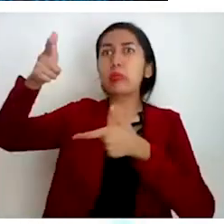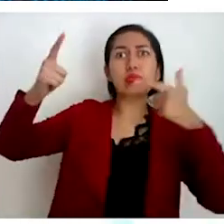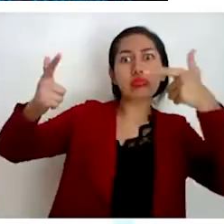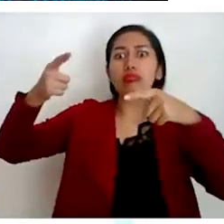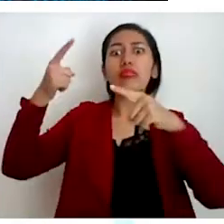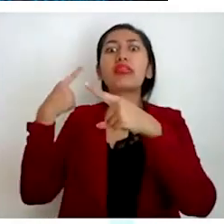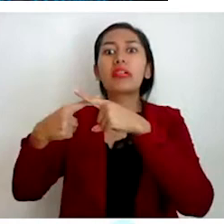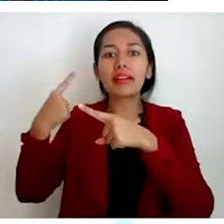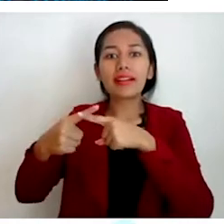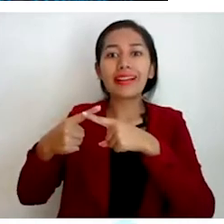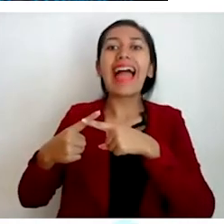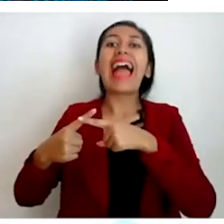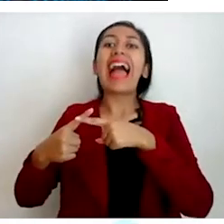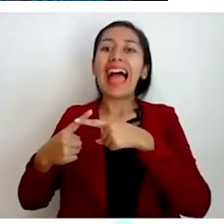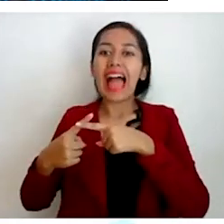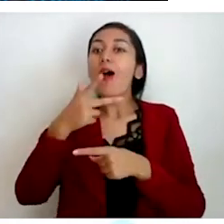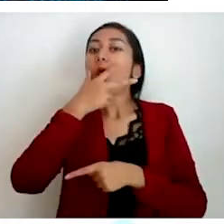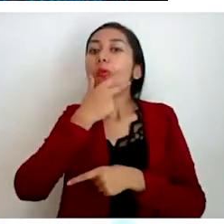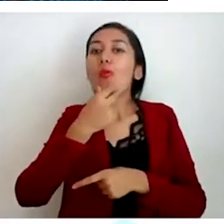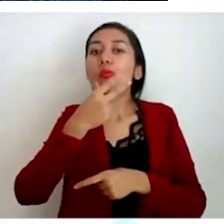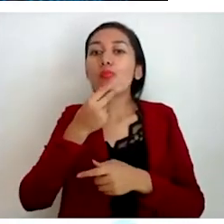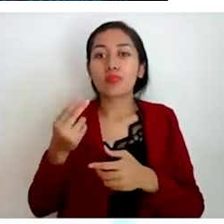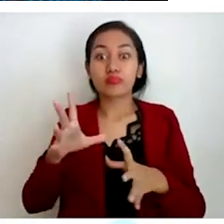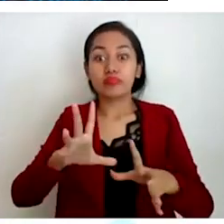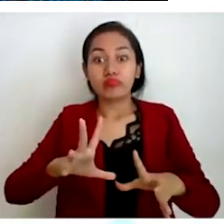ébola entra en ese bar y los tienen localizado